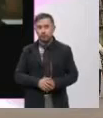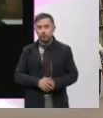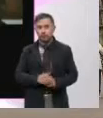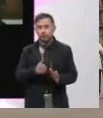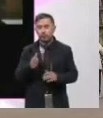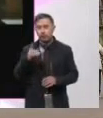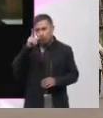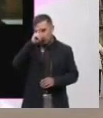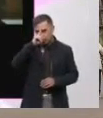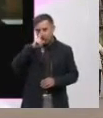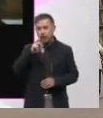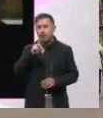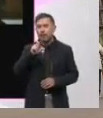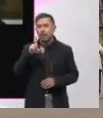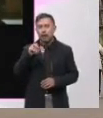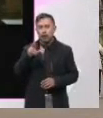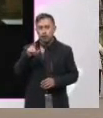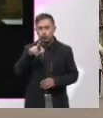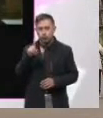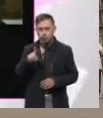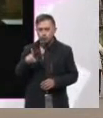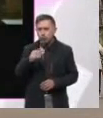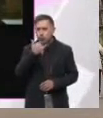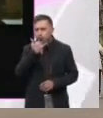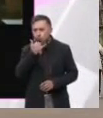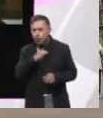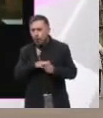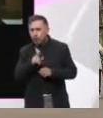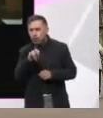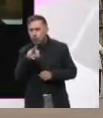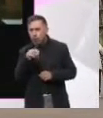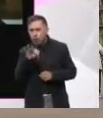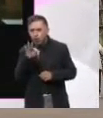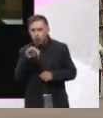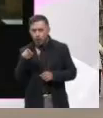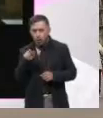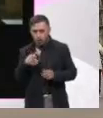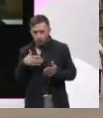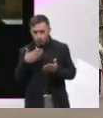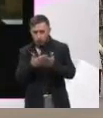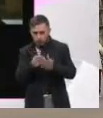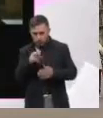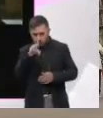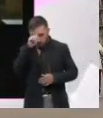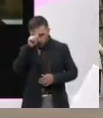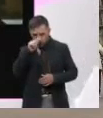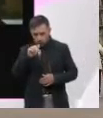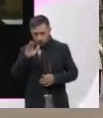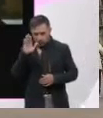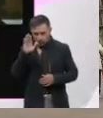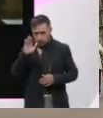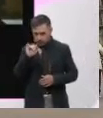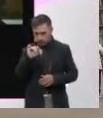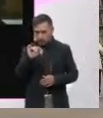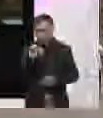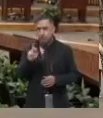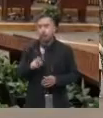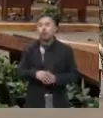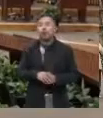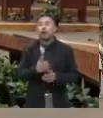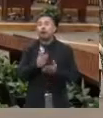Consejera de la Cruz, no veo el sentido de su voto. ¿Usted está en contra de la propuesta, consejera de la Cruz? Sí. En la